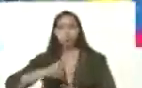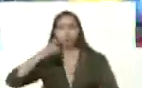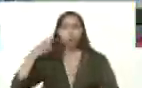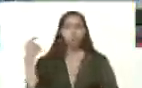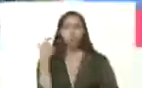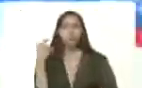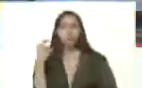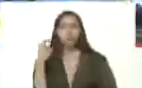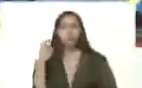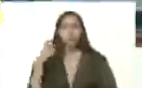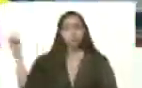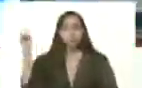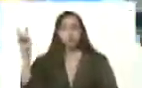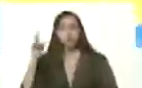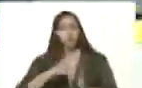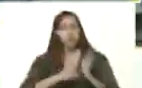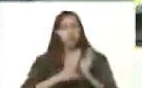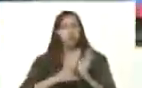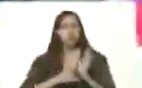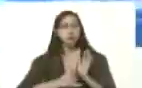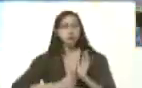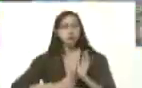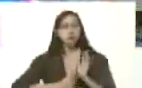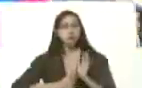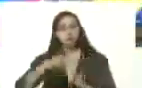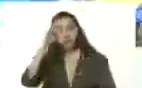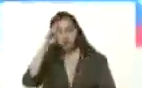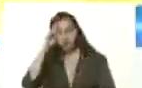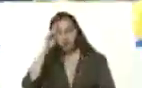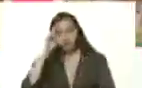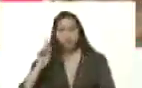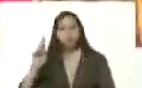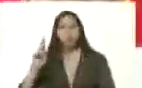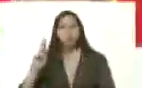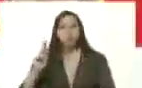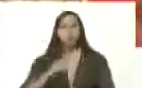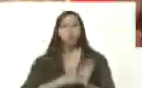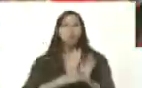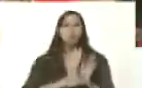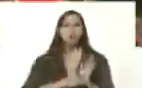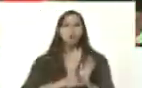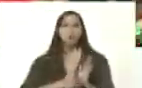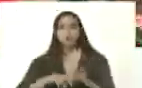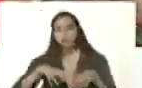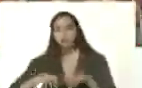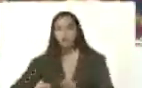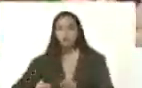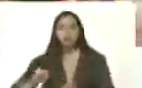Y Venezuela ha demostrado dignidad de sobra ante cualquier arrebato imperialista.